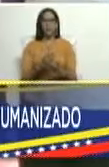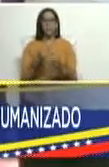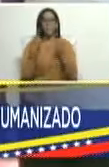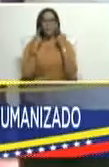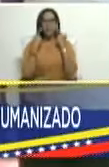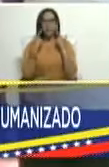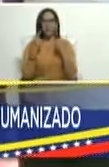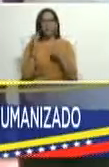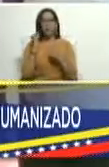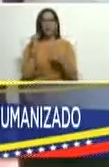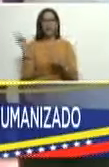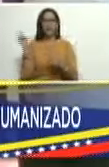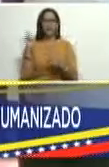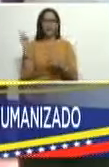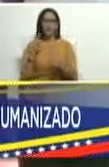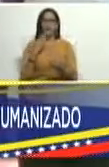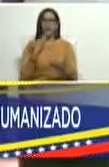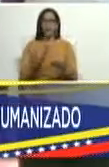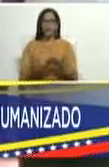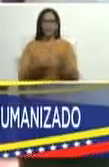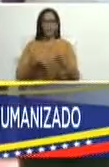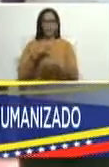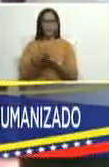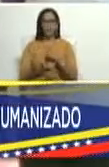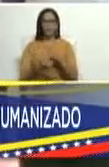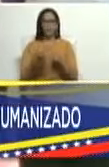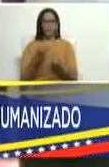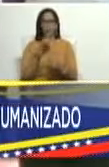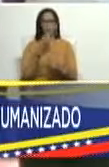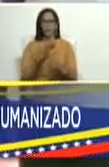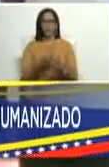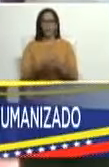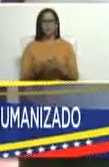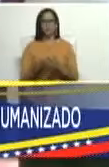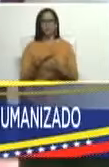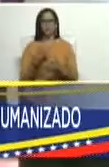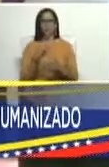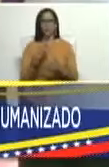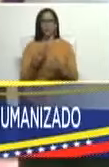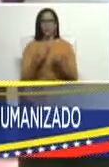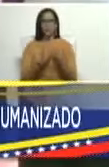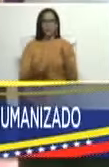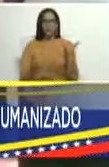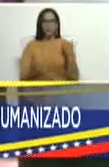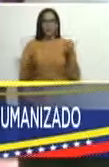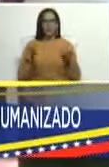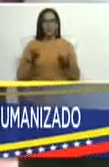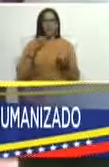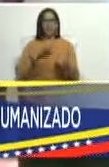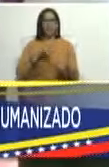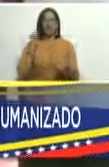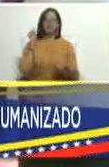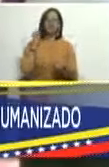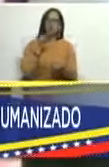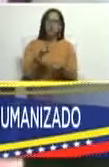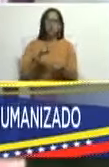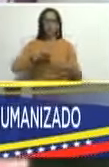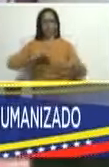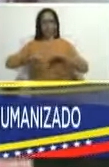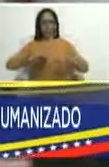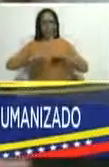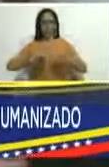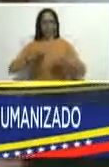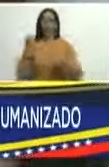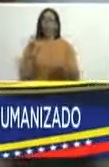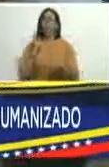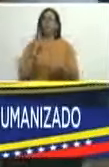mujer venezolana. Agradecido por este plan tan maravilloso. Quiero decirle, presidente, que aquí están sus promotoras, porque como usted